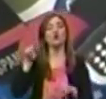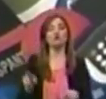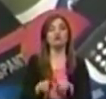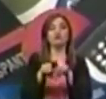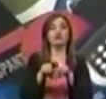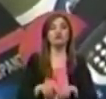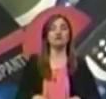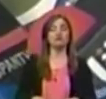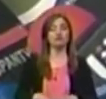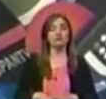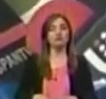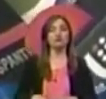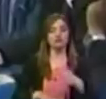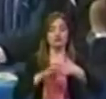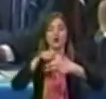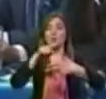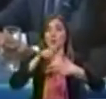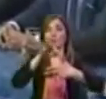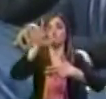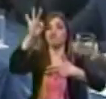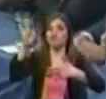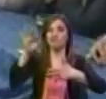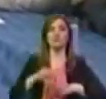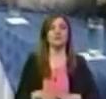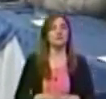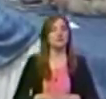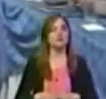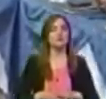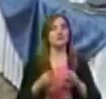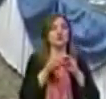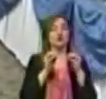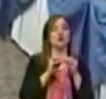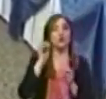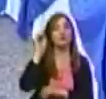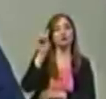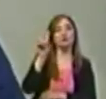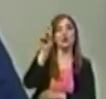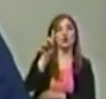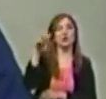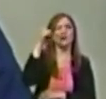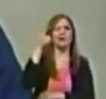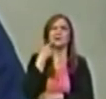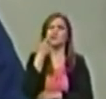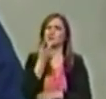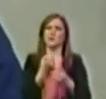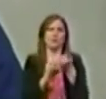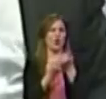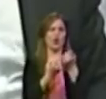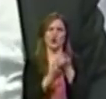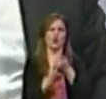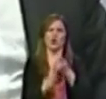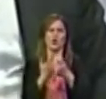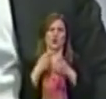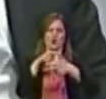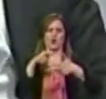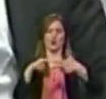de votar por el primer nombre de la terna. La fractura es el caso del Movimiento Creo. Su líder fue enfático al decir que no apoyarán la terna.